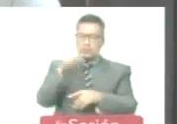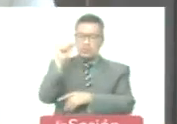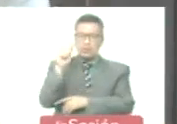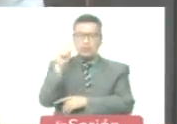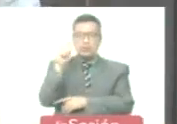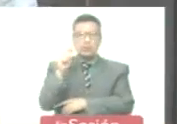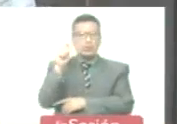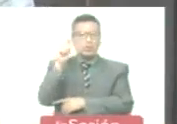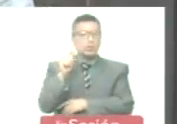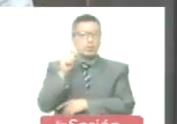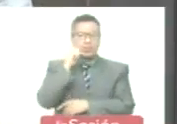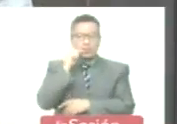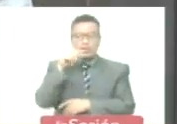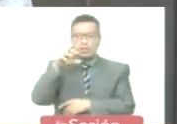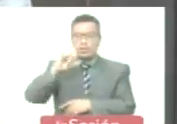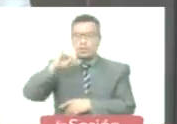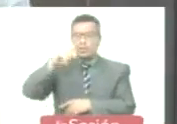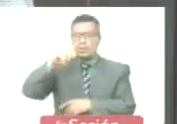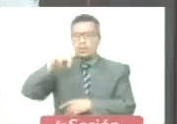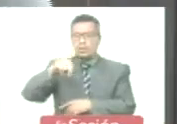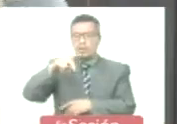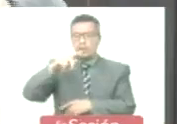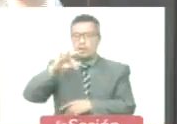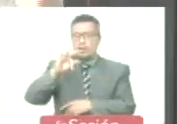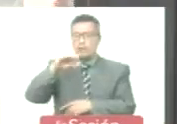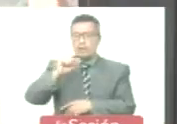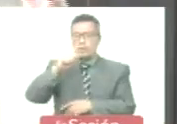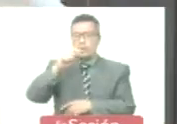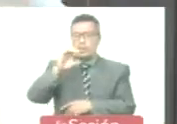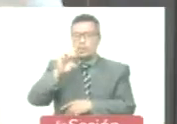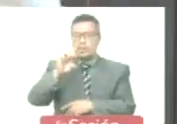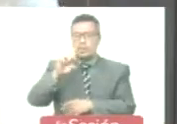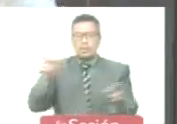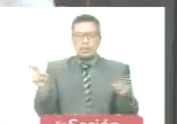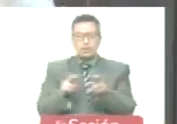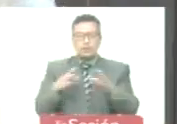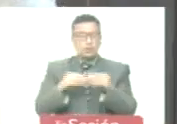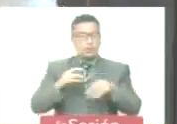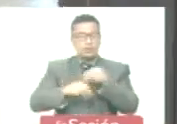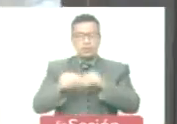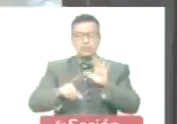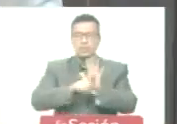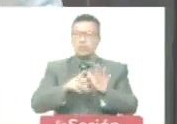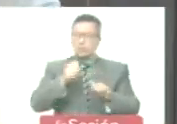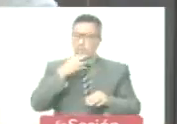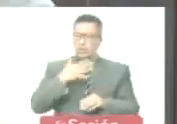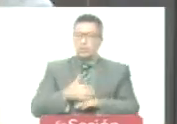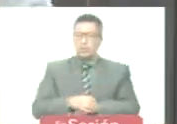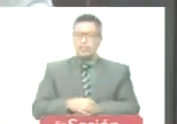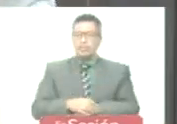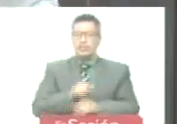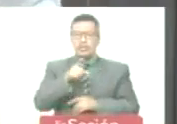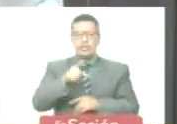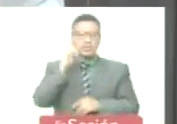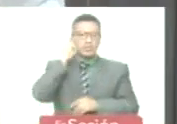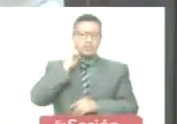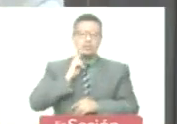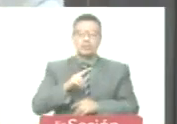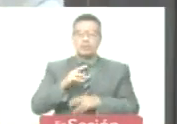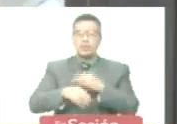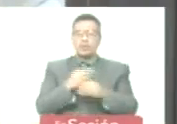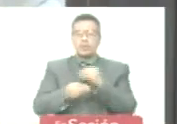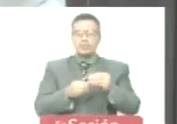Infante, creo que resume todo lo que debería ser la ley. Porque qué bueno que ese Bolívar al que